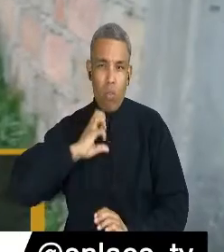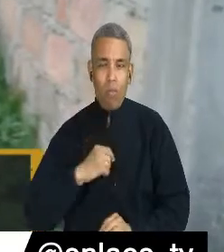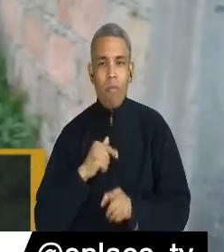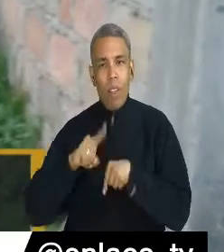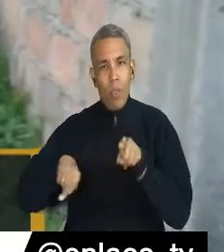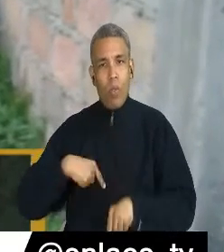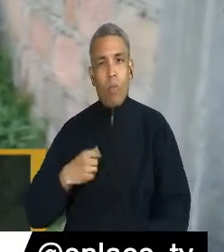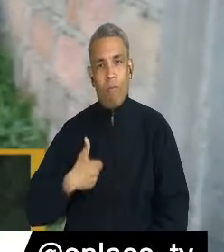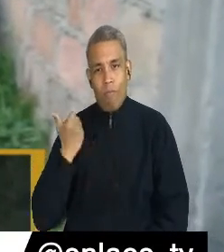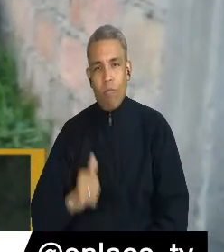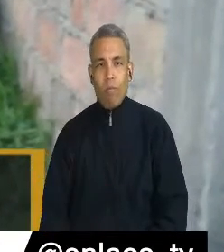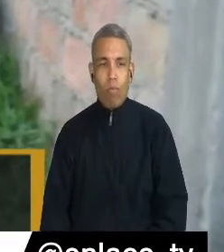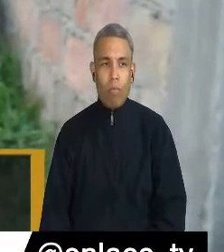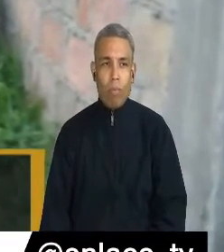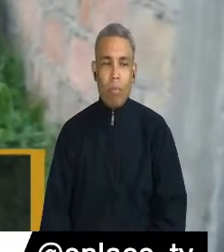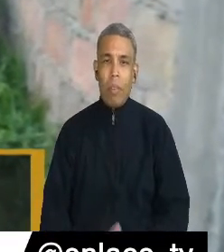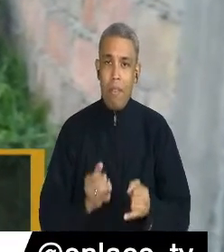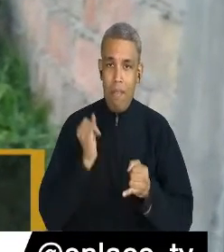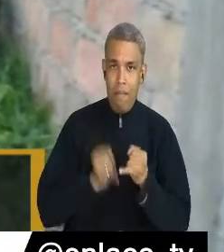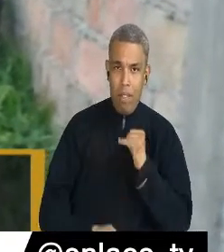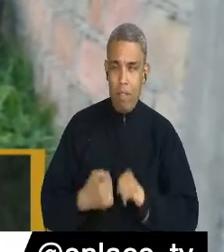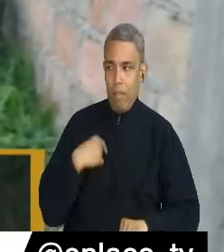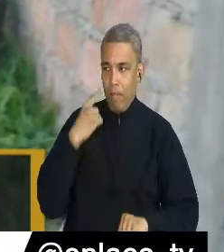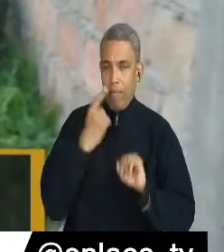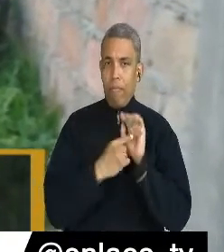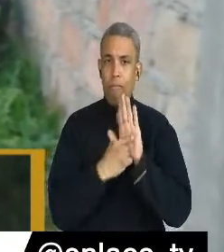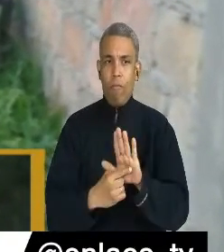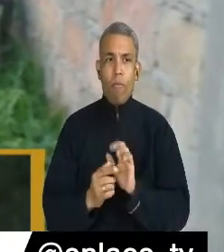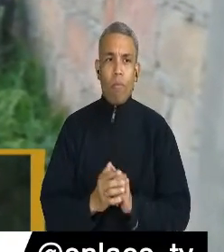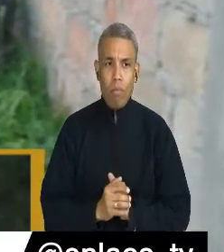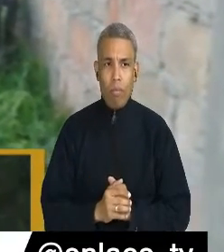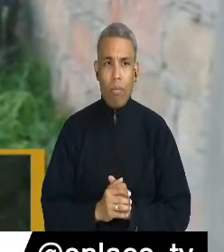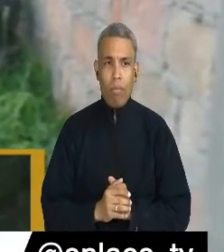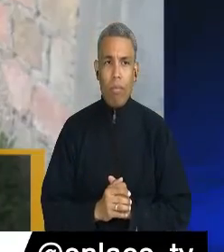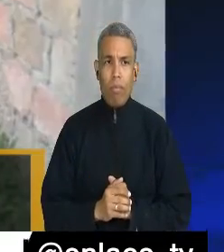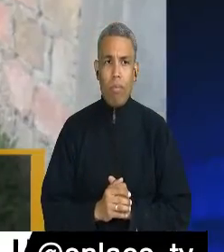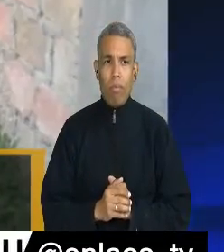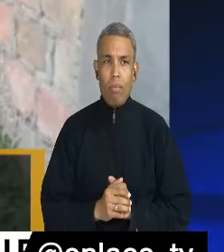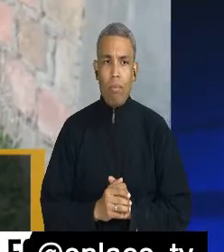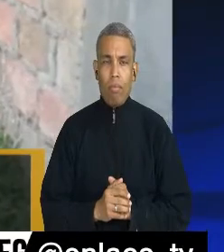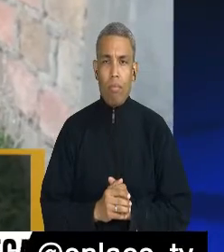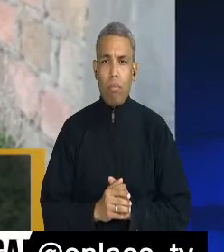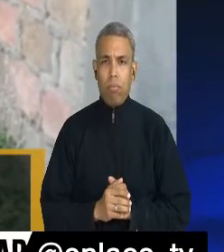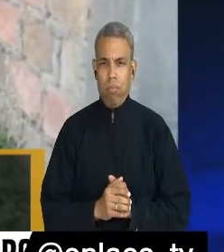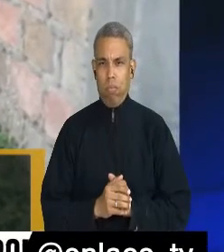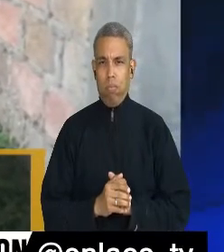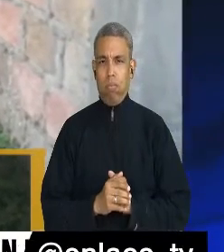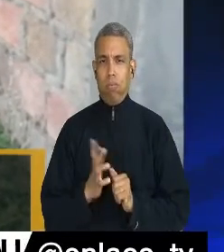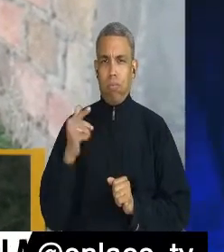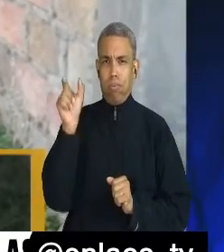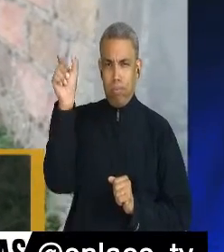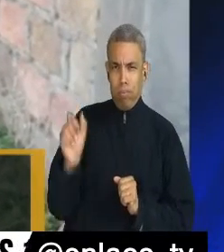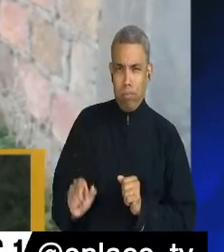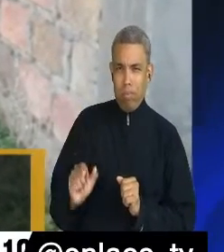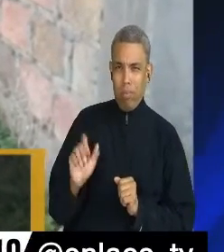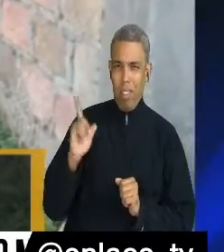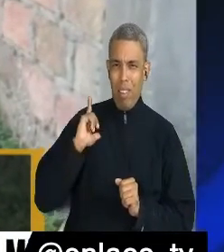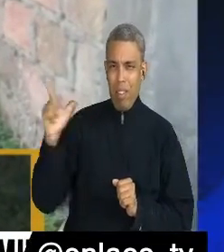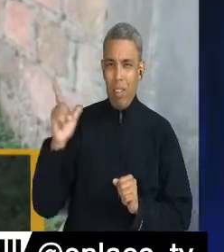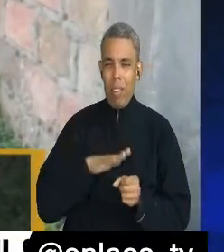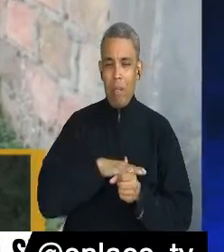y para terminar nuestro reportero ciudadano denuncia la poca gestión que al parecer ha realizado el edil del barrio 22 de marzo para la